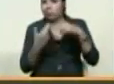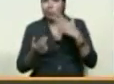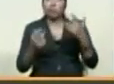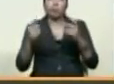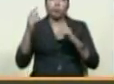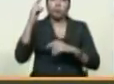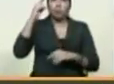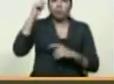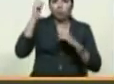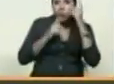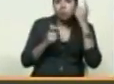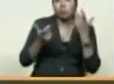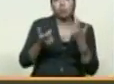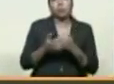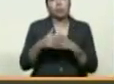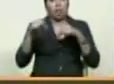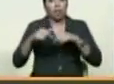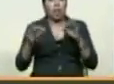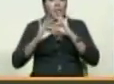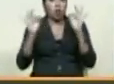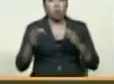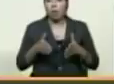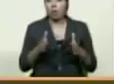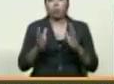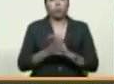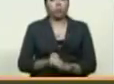con mucha convicción. Este es el camino.